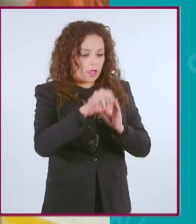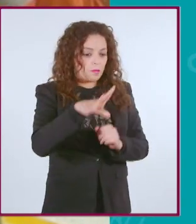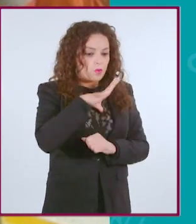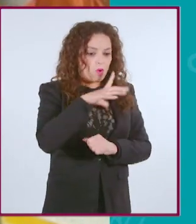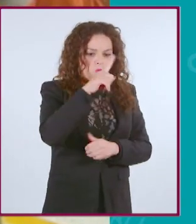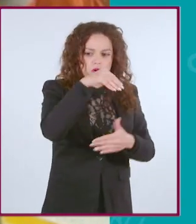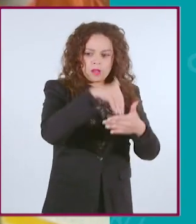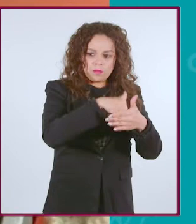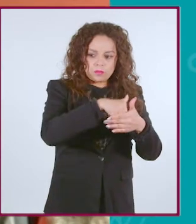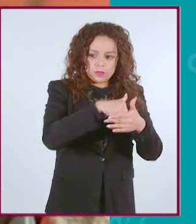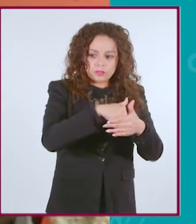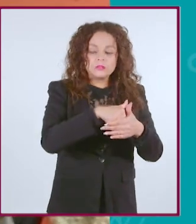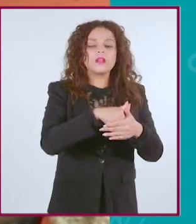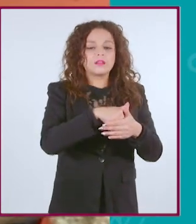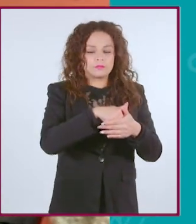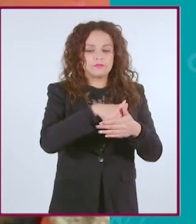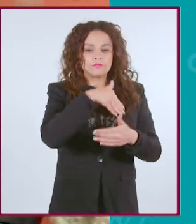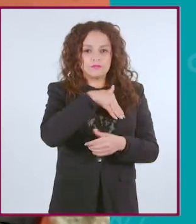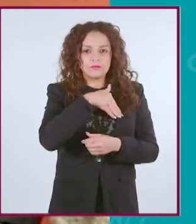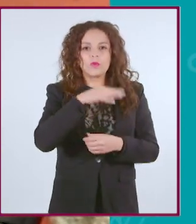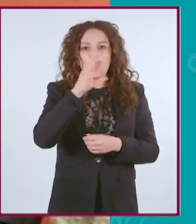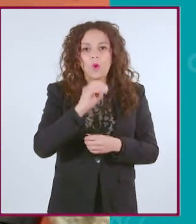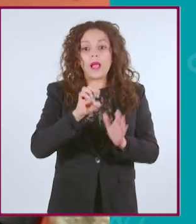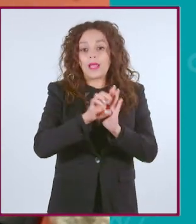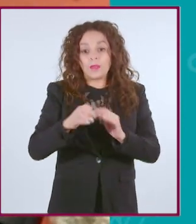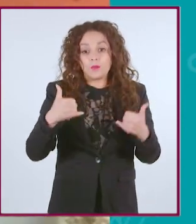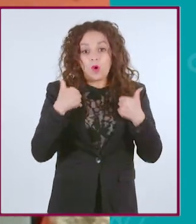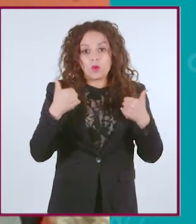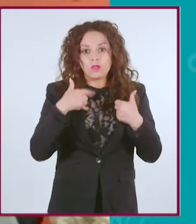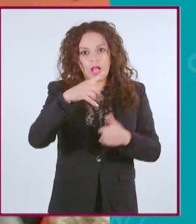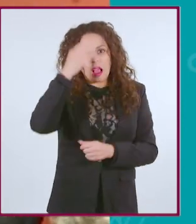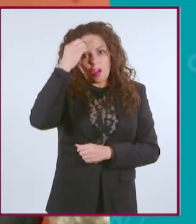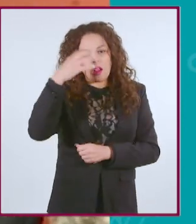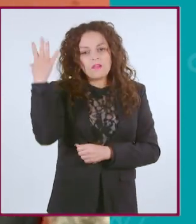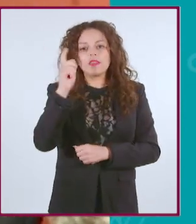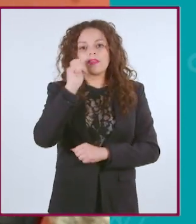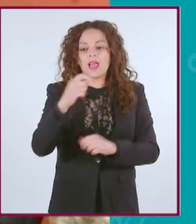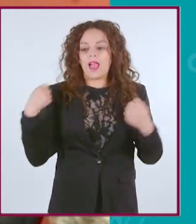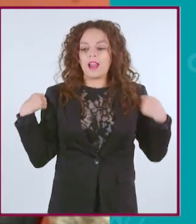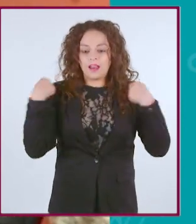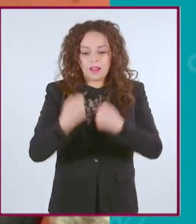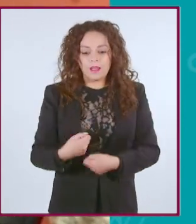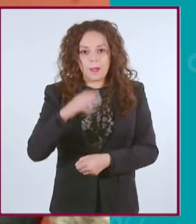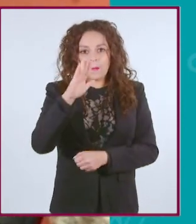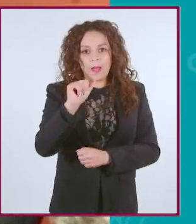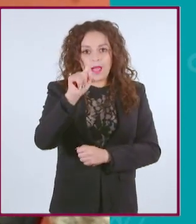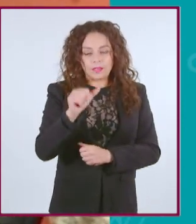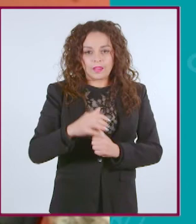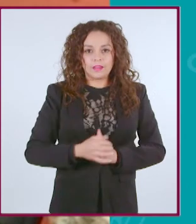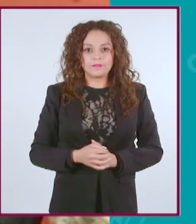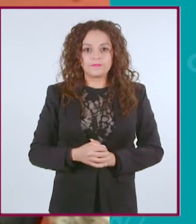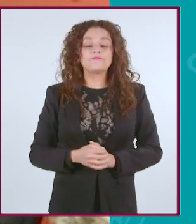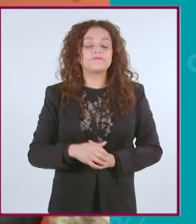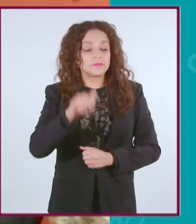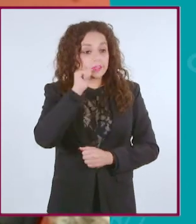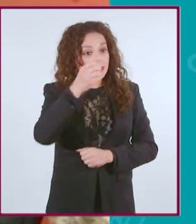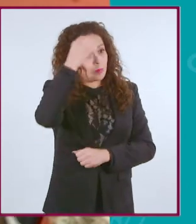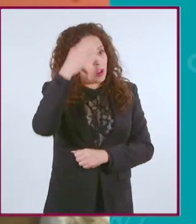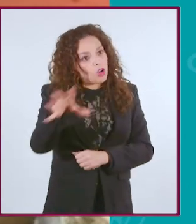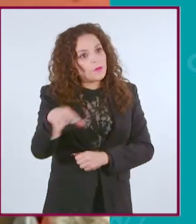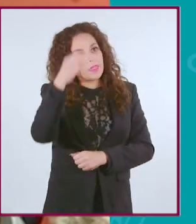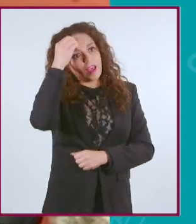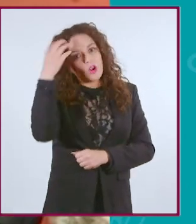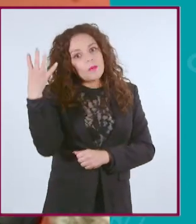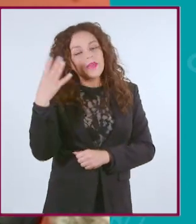bolsa y ocultamente a veces, por decir aquí con los jóvenes que se les olvida la bata, ¿no? Que casi por lo regular batallamos que se les olvida la bata.